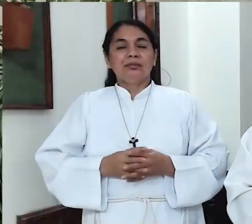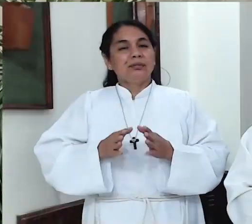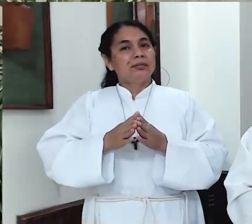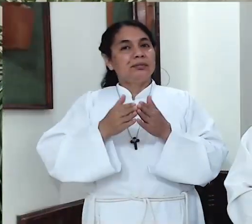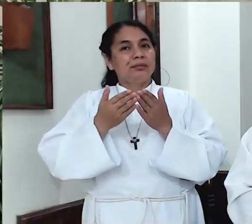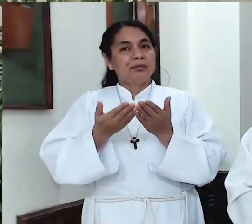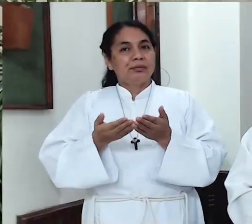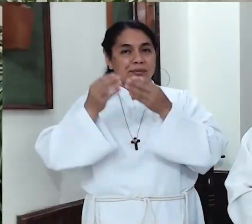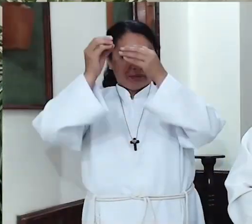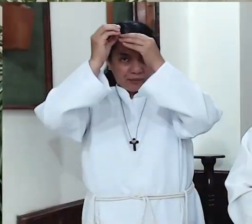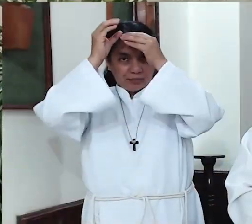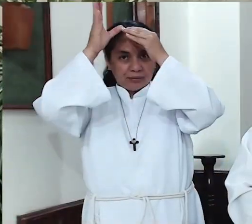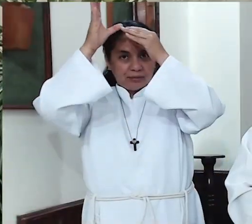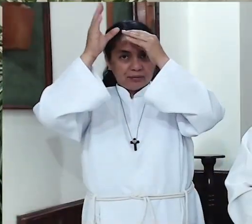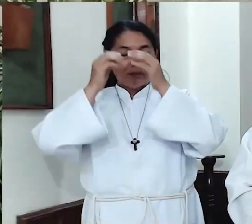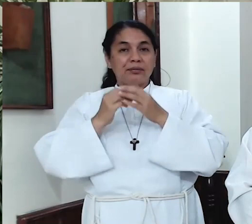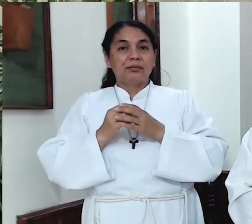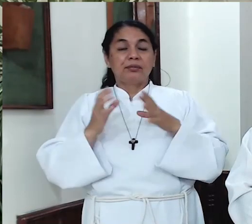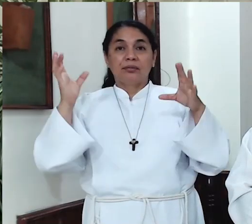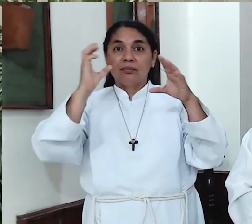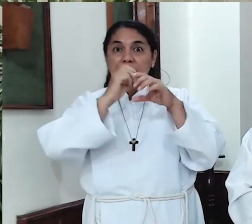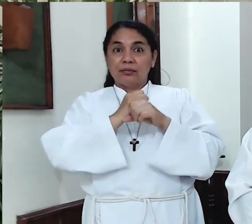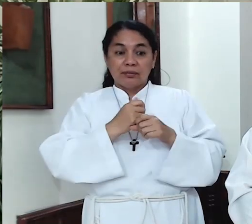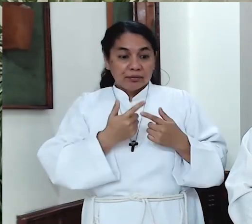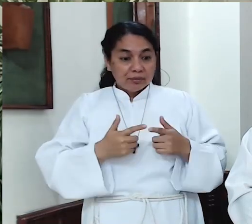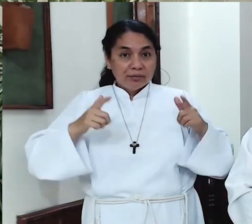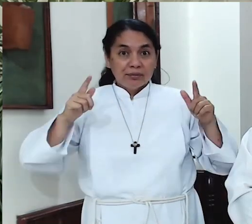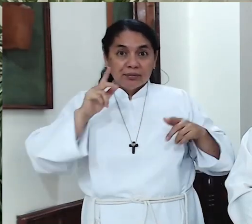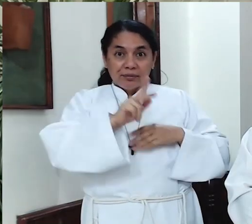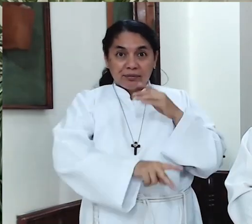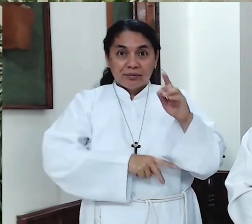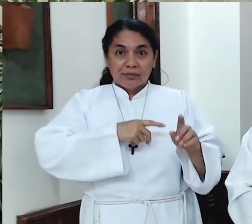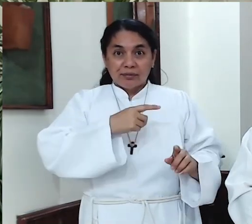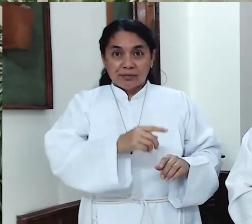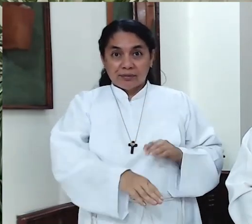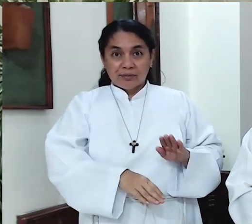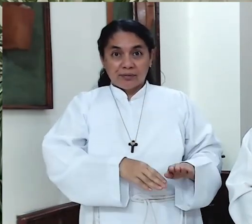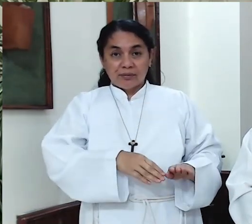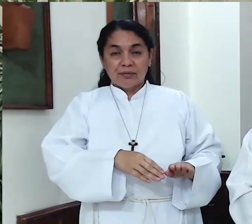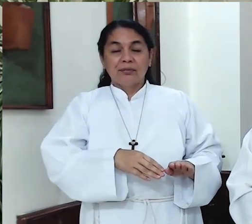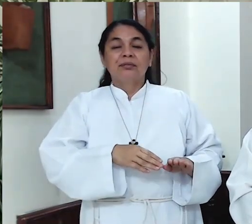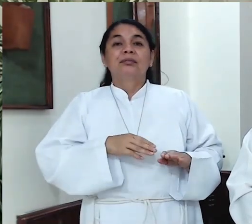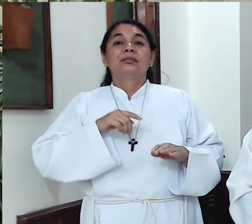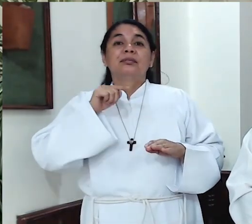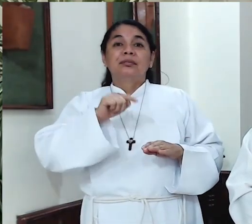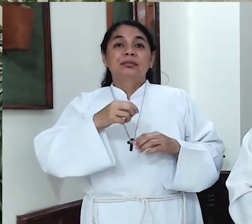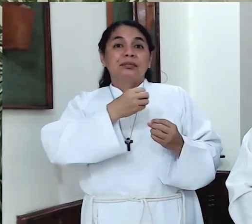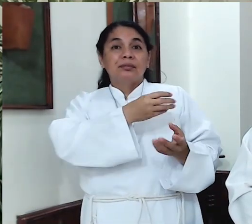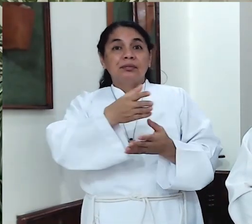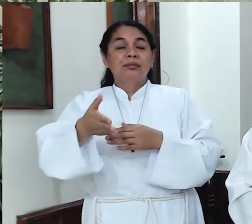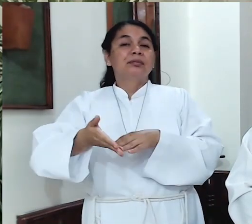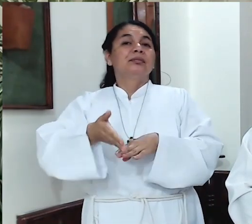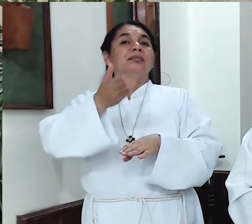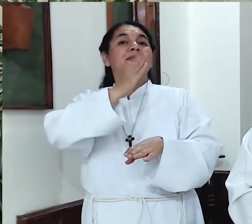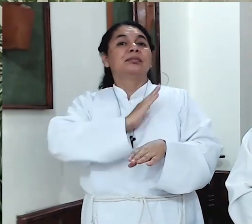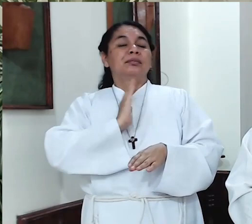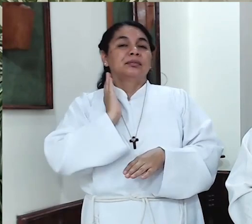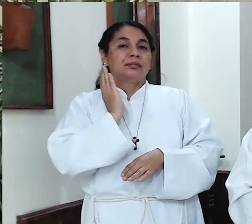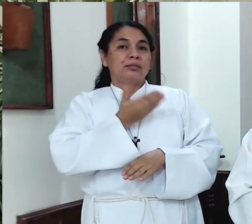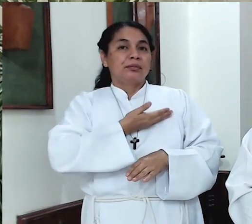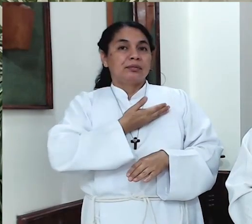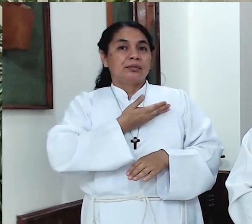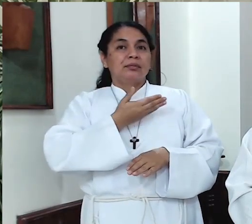sabiduría. La noche de la liberación pascual fue anunciada con anterioridad a nuestros padres, para que